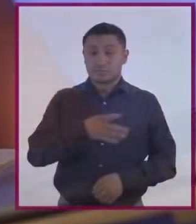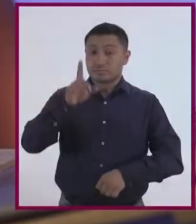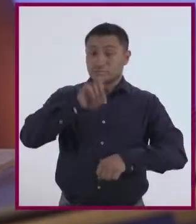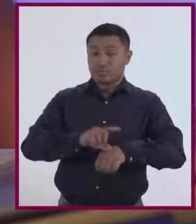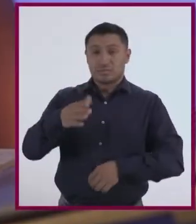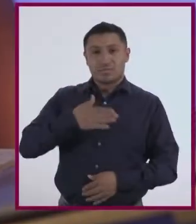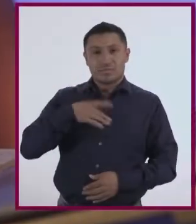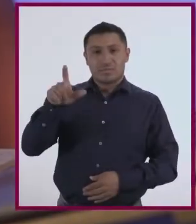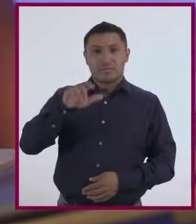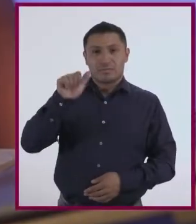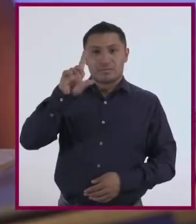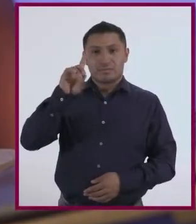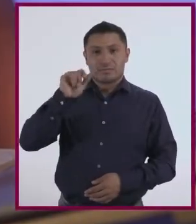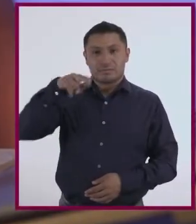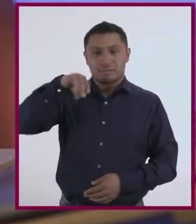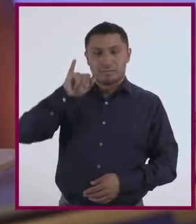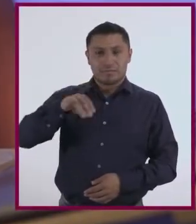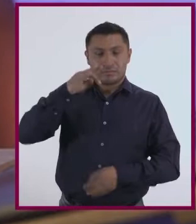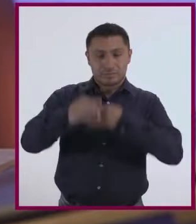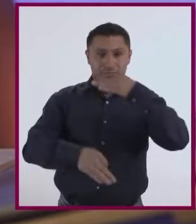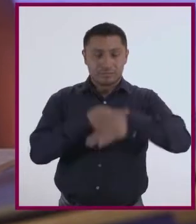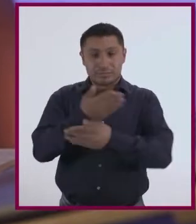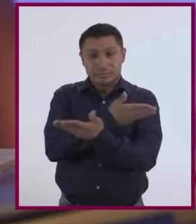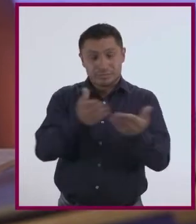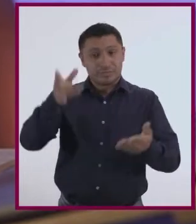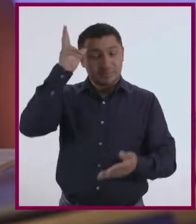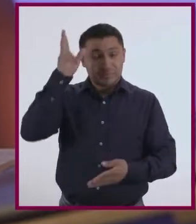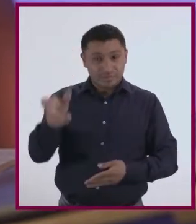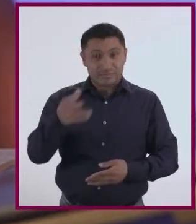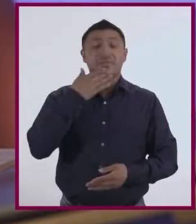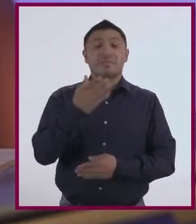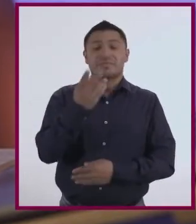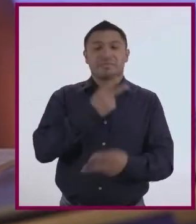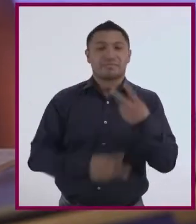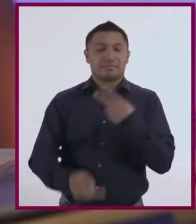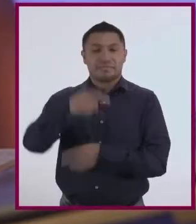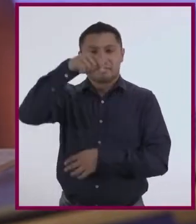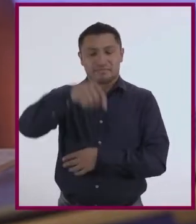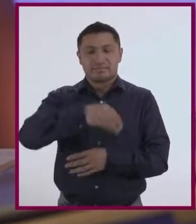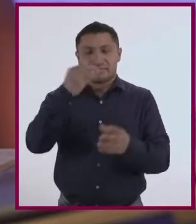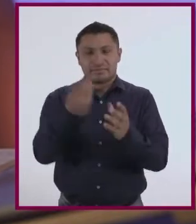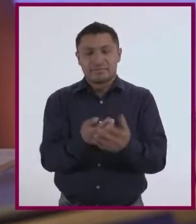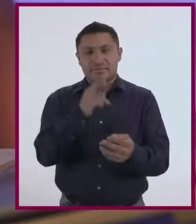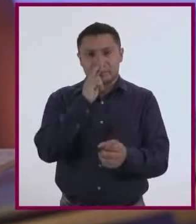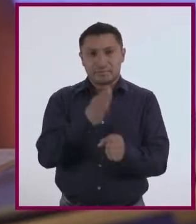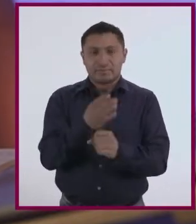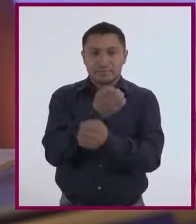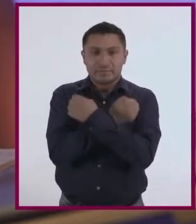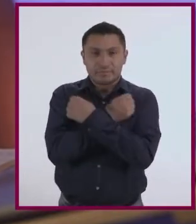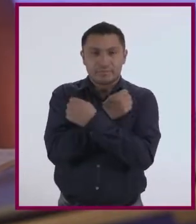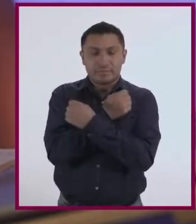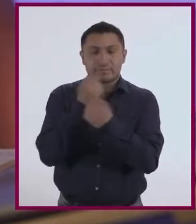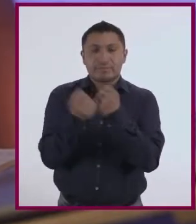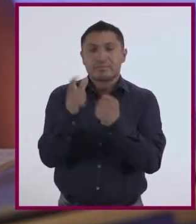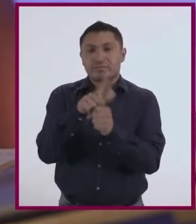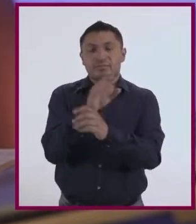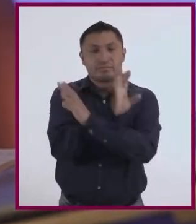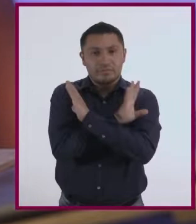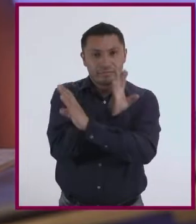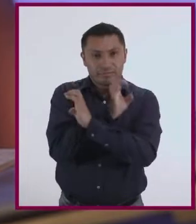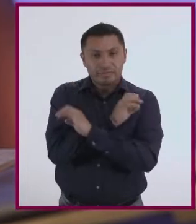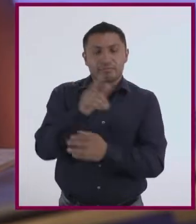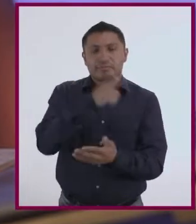Buen día, yo soy Shadani. Hola a todas y todos quienes nos siguen desde casa. Les damos la bienvenida a un programa más de responsabilidad social, cívica y ética.